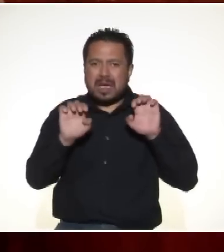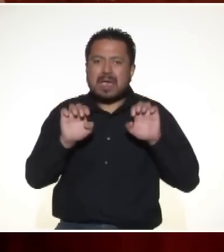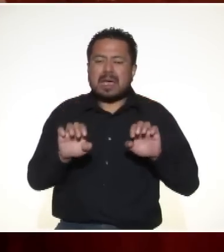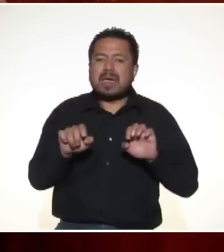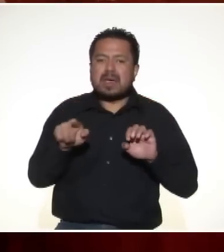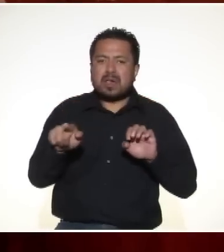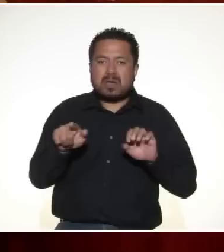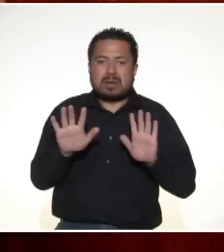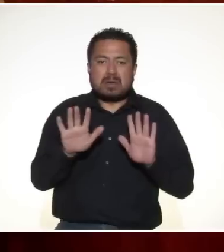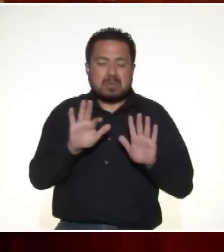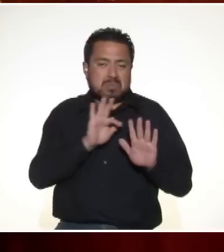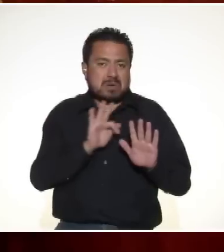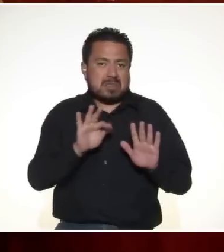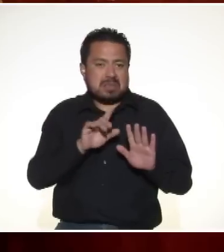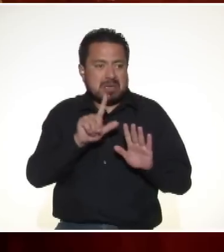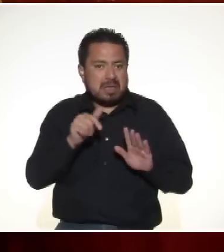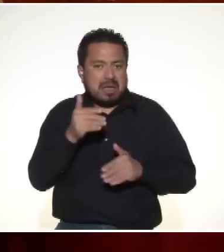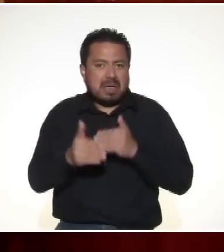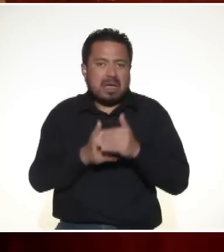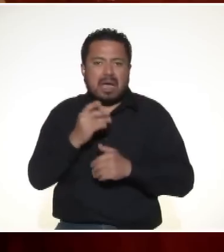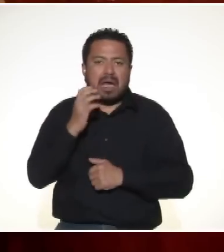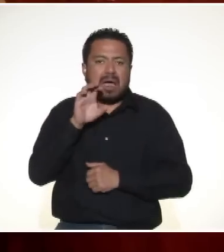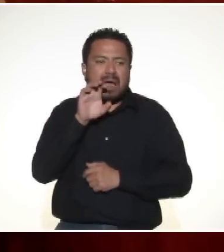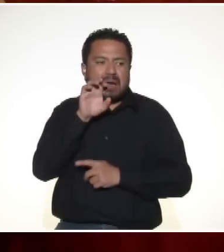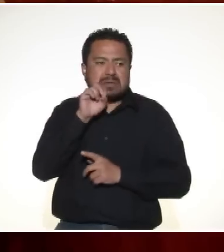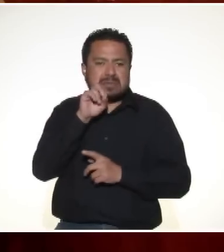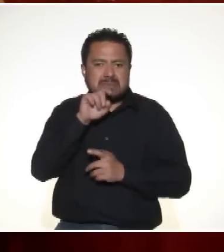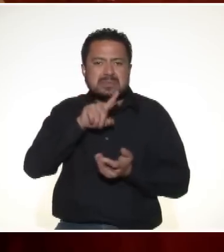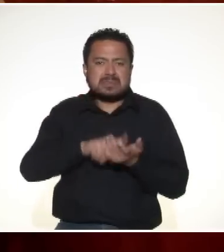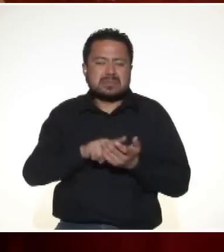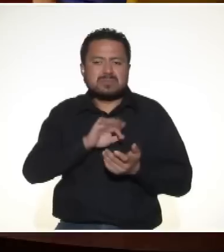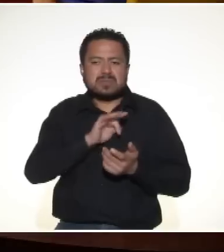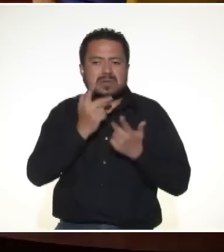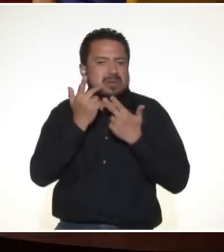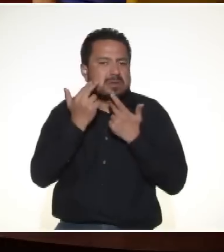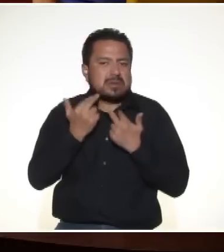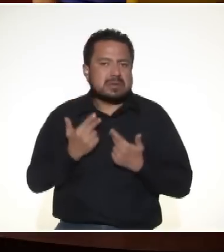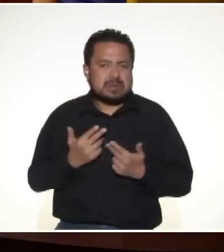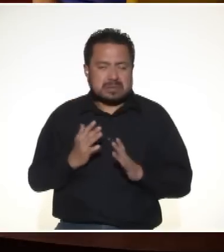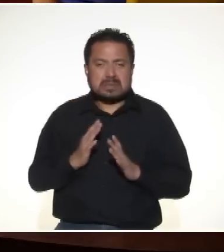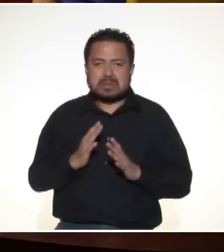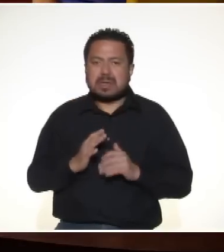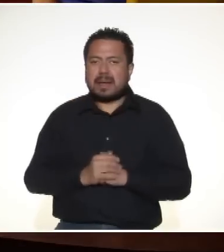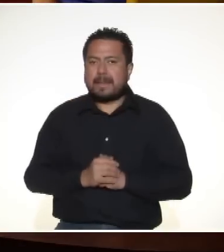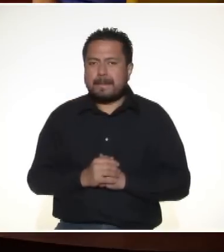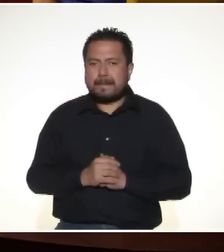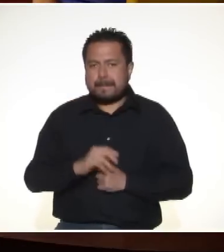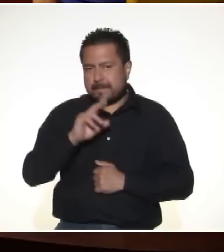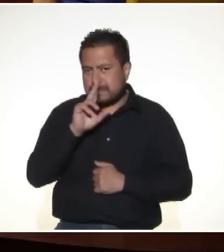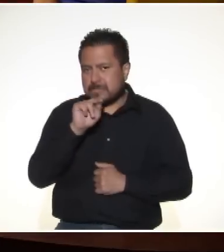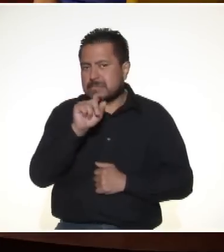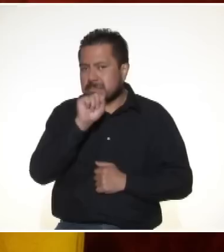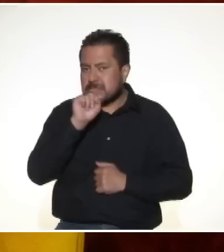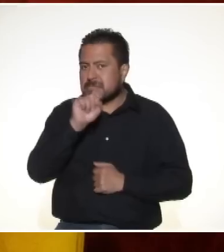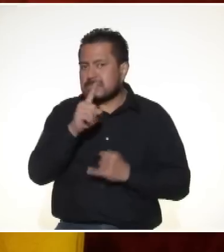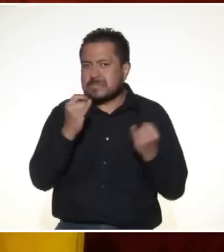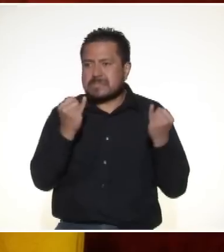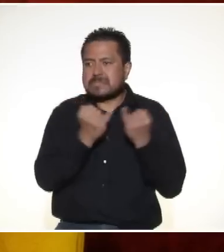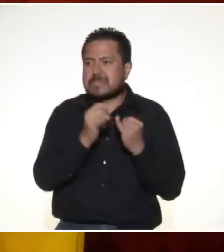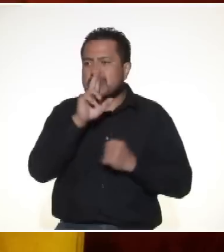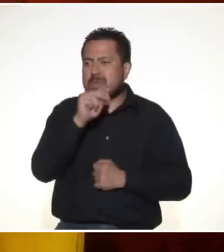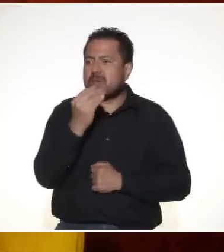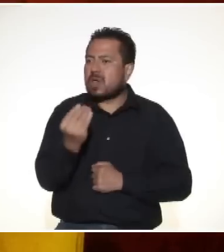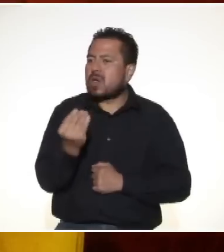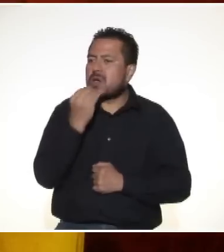Que es corrosiva, entonces cuando la mastican puede haber lesiones internas. Mira. Entonces tampoco permitan que se estén